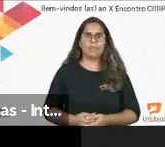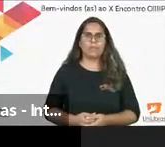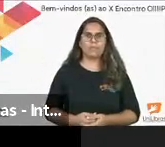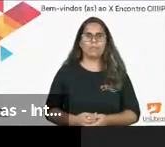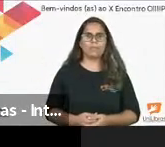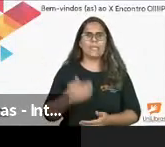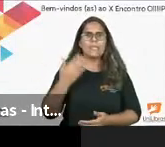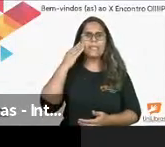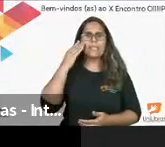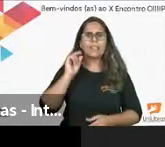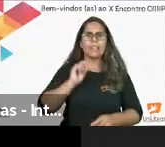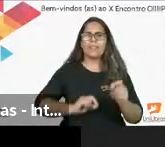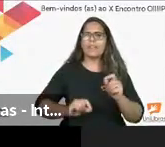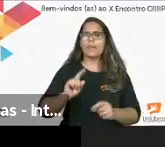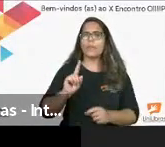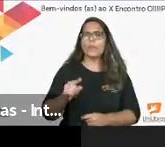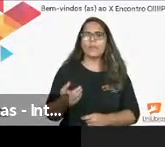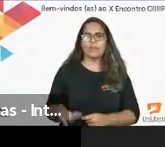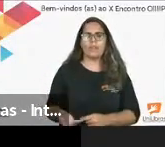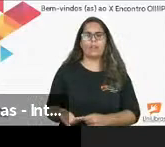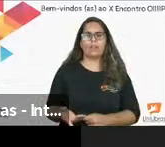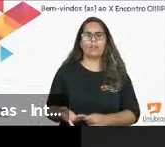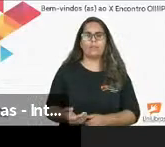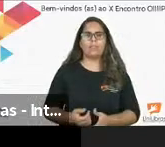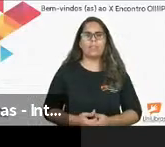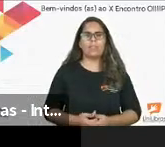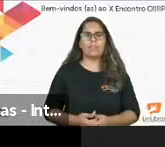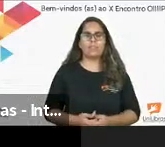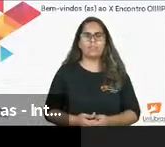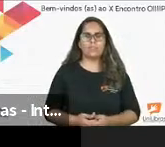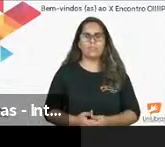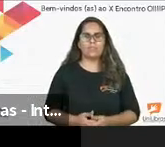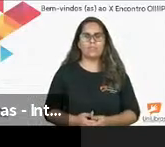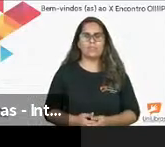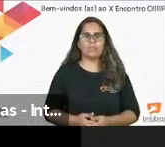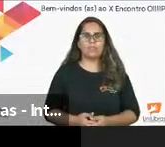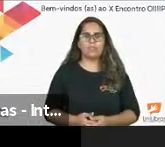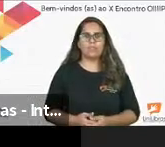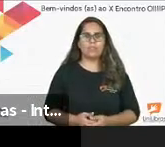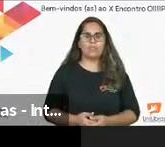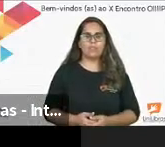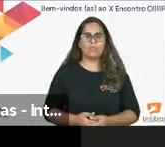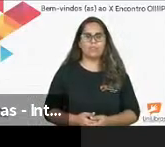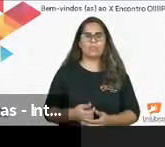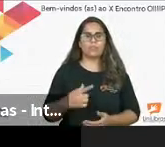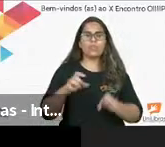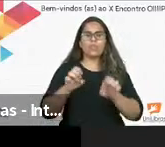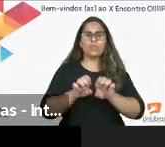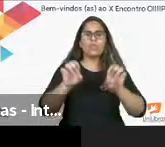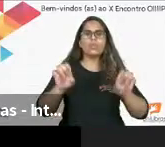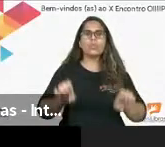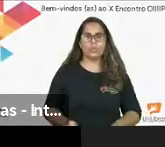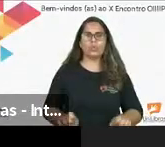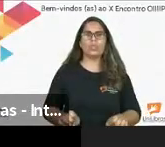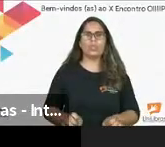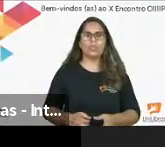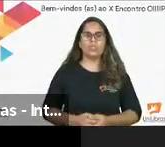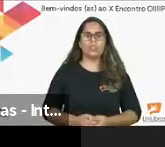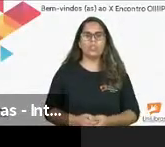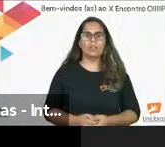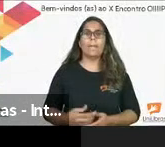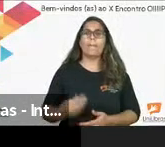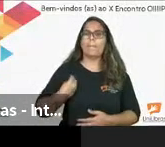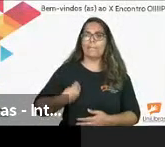Entender a los seres humanos, por tanto, requiere entender las situaciones de coderiva estructural donde hay más de un bicho